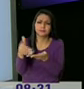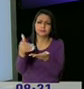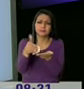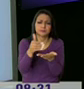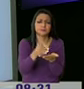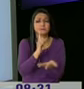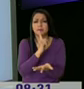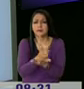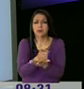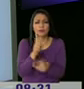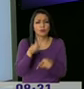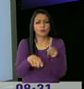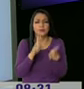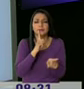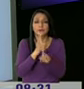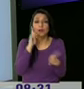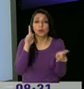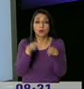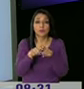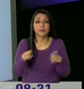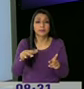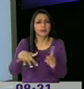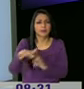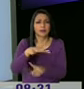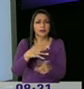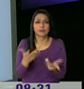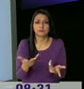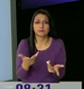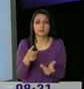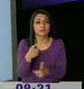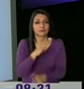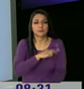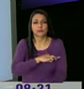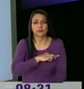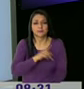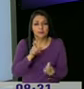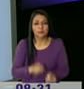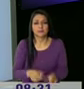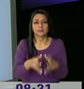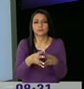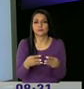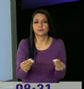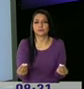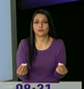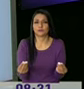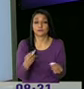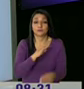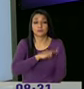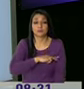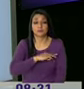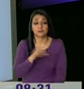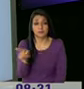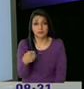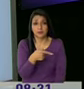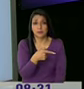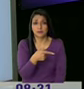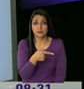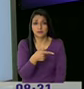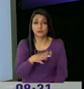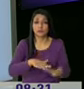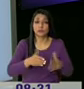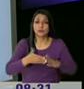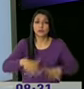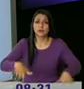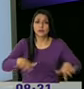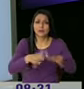no, no hay cómo. Totalmente de acuerdo. Pero el parque es trabajo de la municipalidad. A ver, señores del municipio, vayan, hay una comunidad que